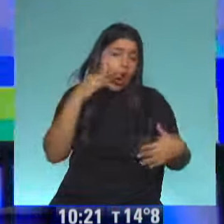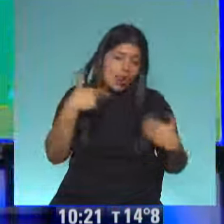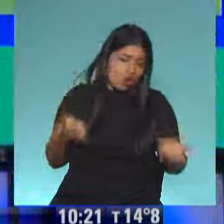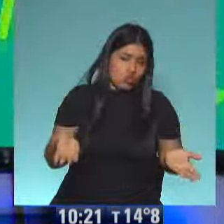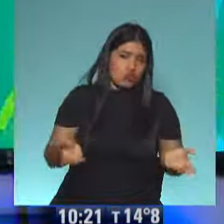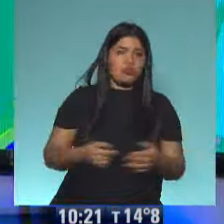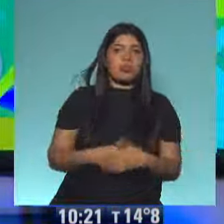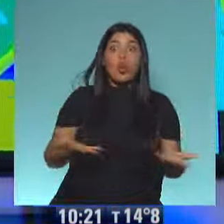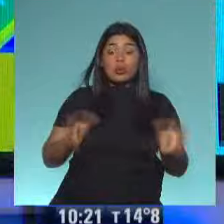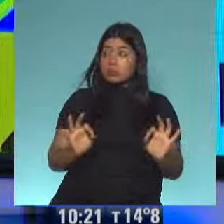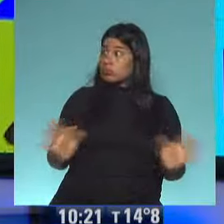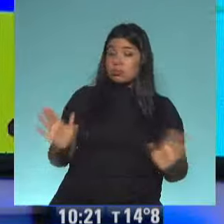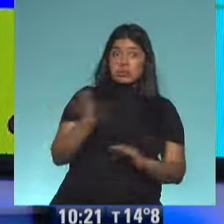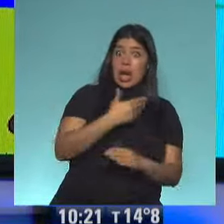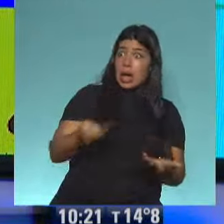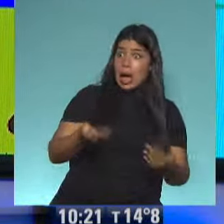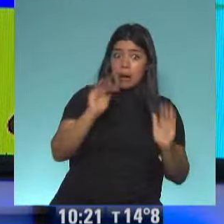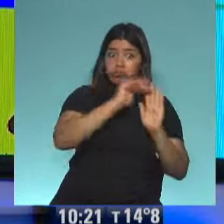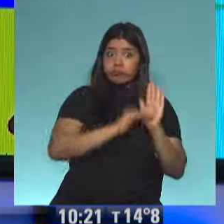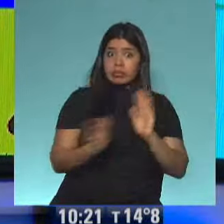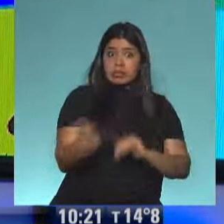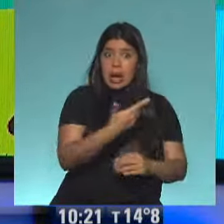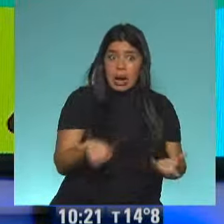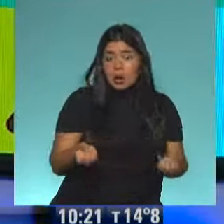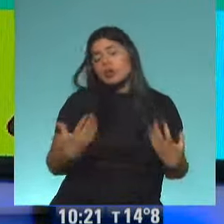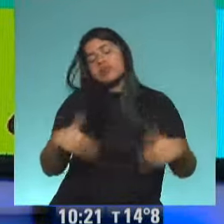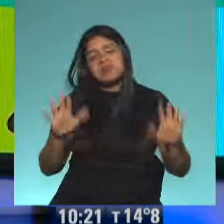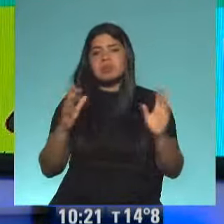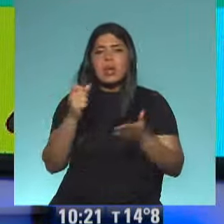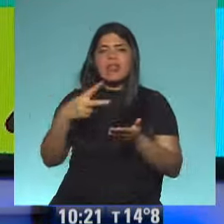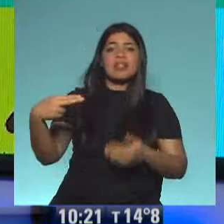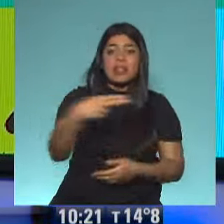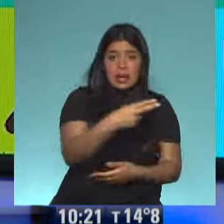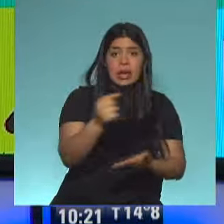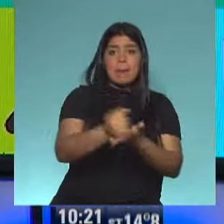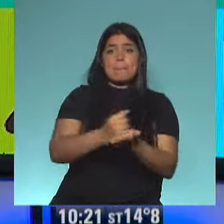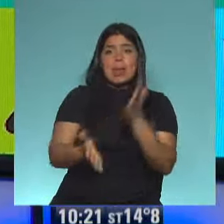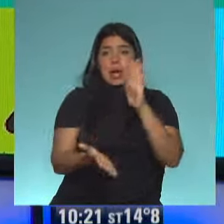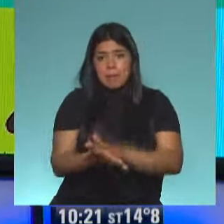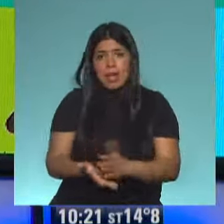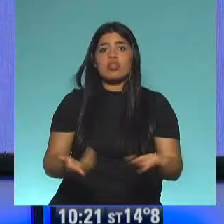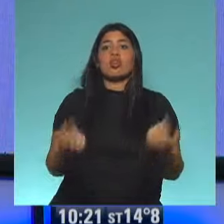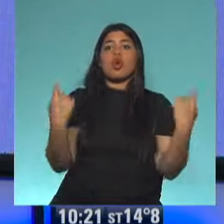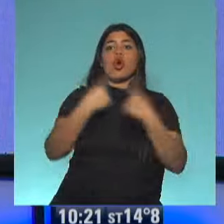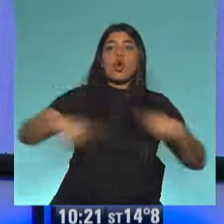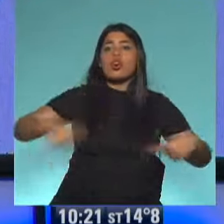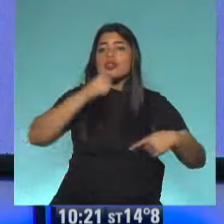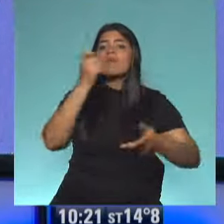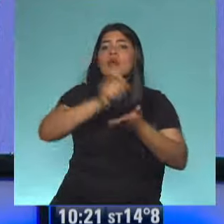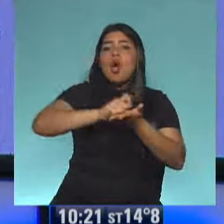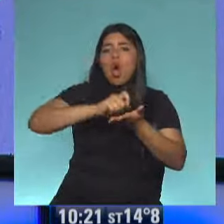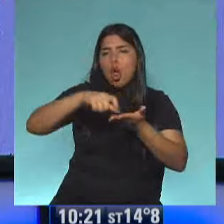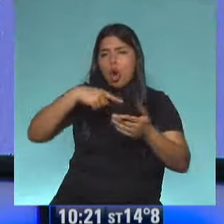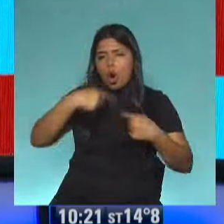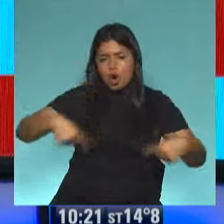había? Ay, tijeras. Pegamento. Y, para colorear cualquier cosa y algunas imágenes que vamos a ir